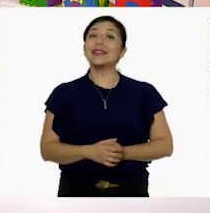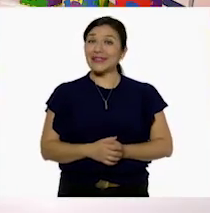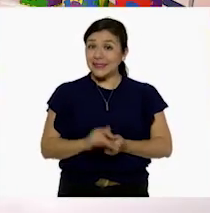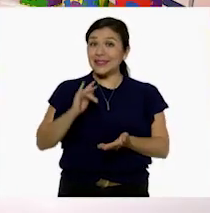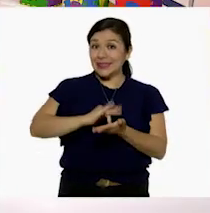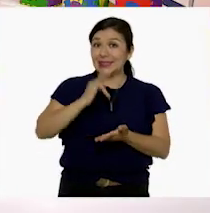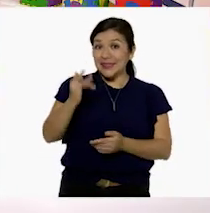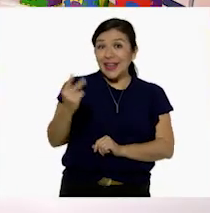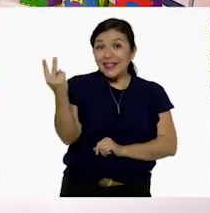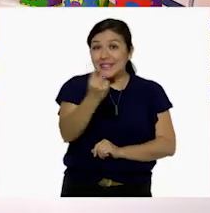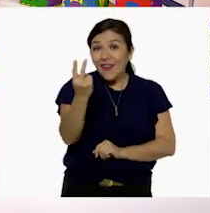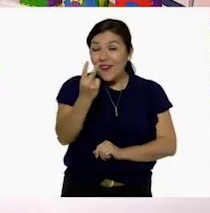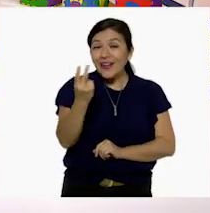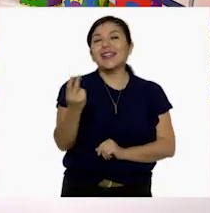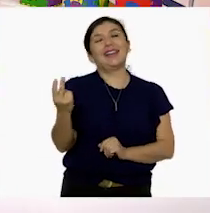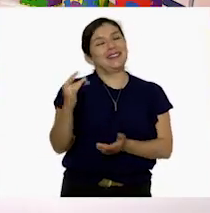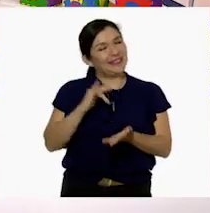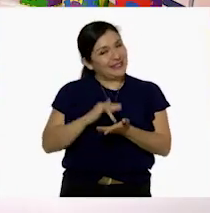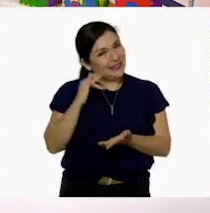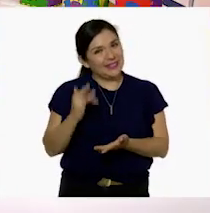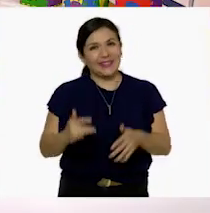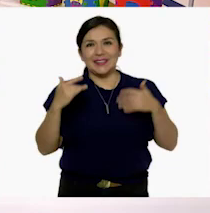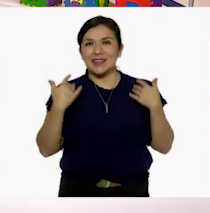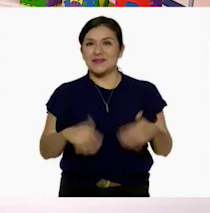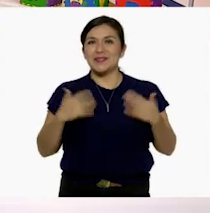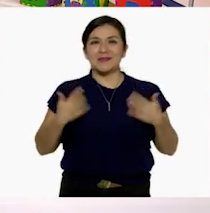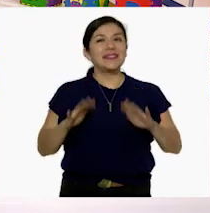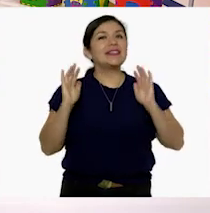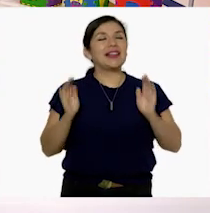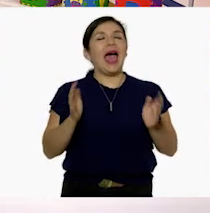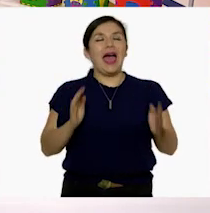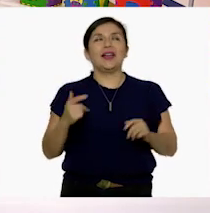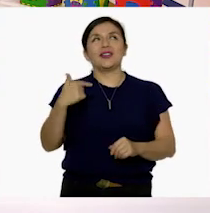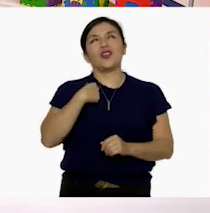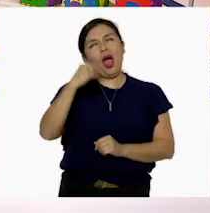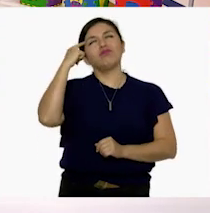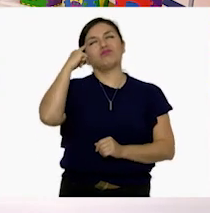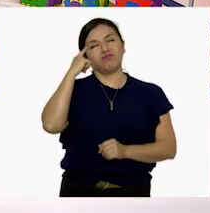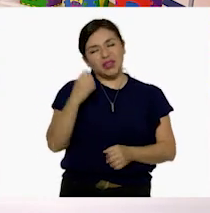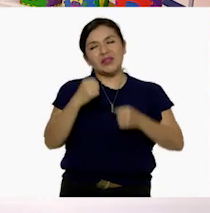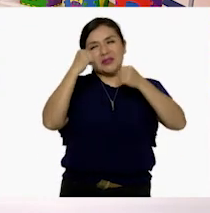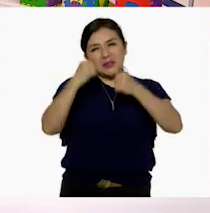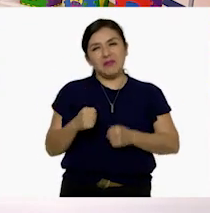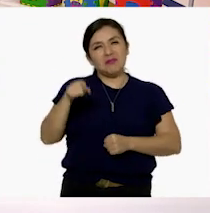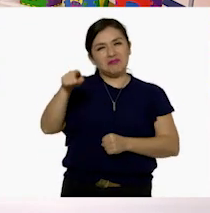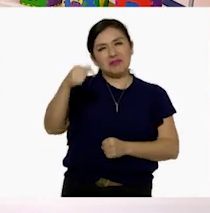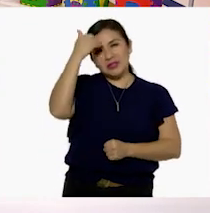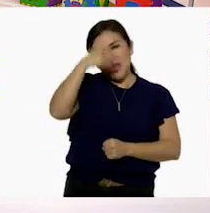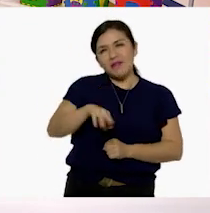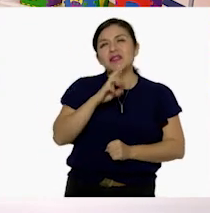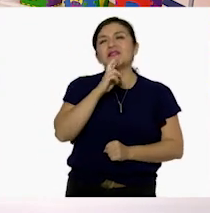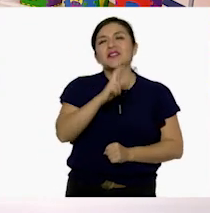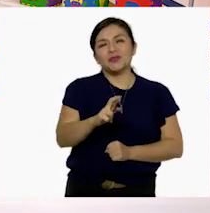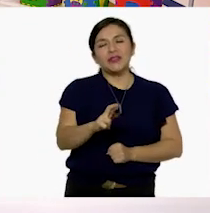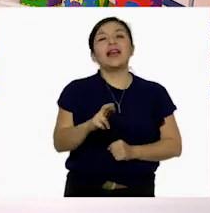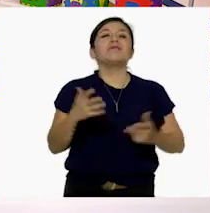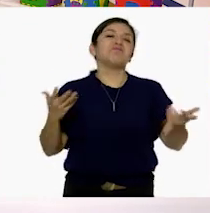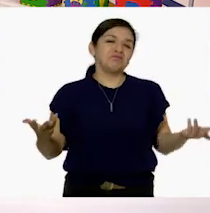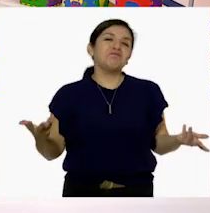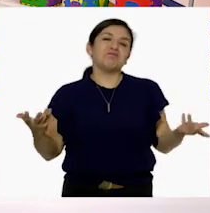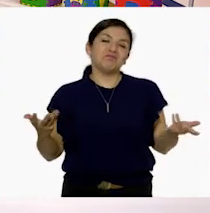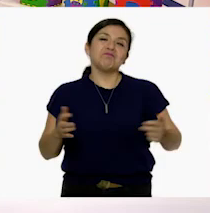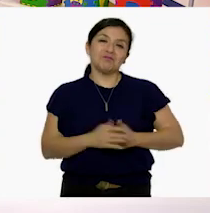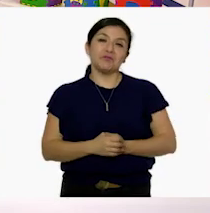¡Gracias, Mario y Emiliano! ¡Muchas gracias! ¡Ah, ya! Estoy seguro que ellos tienen la respuesta correcta.